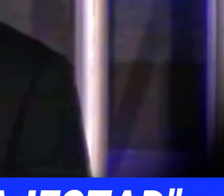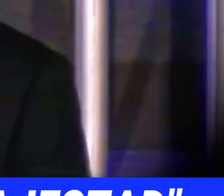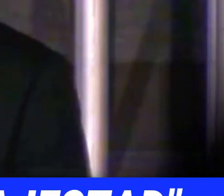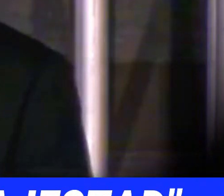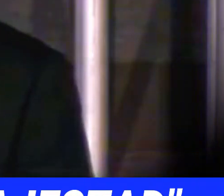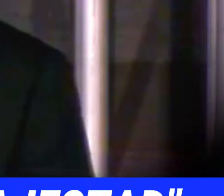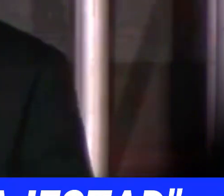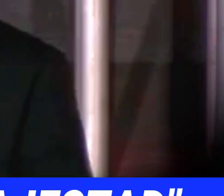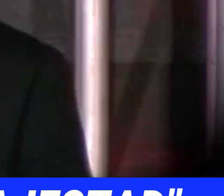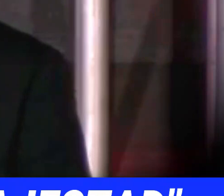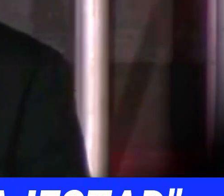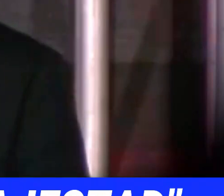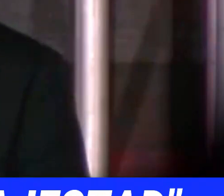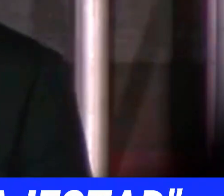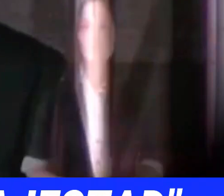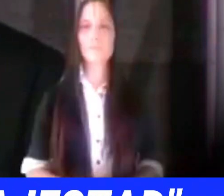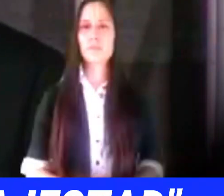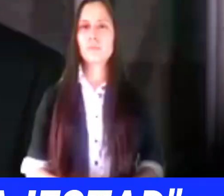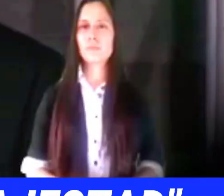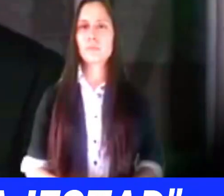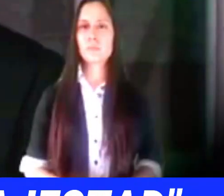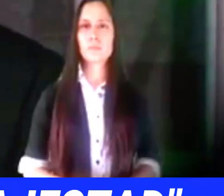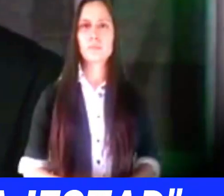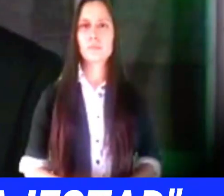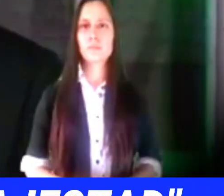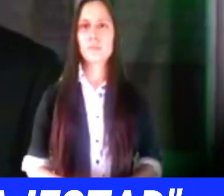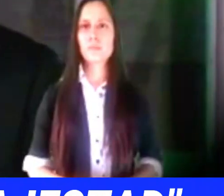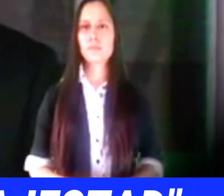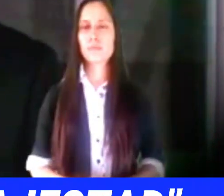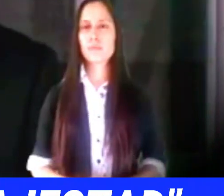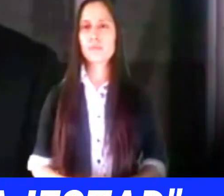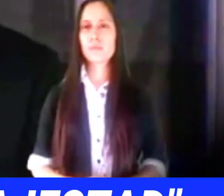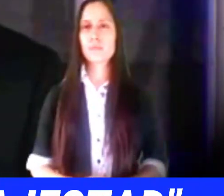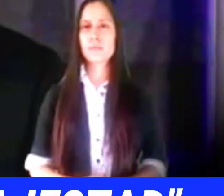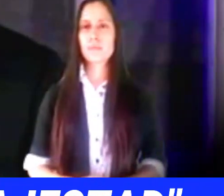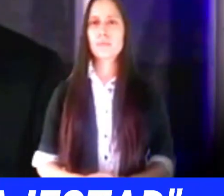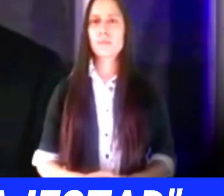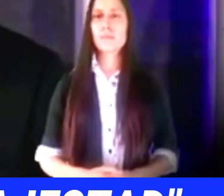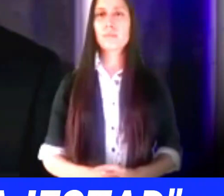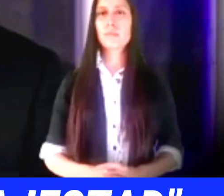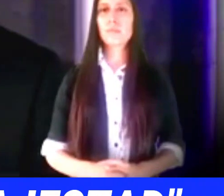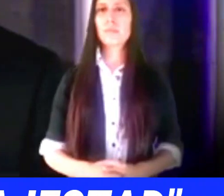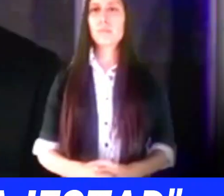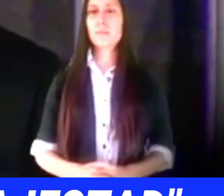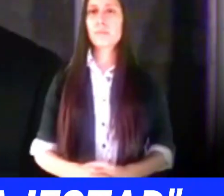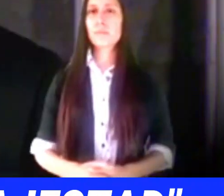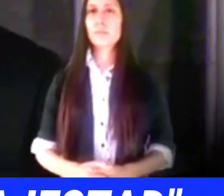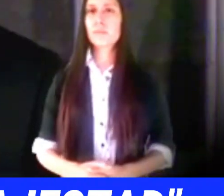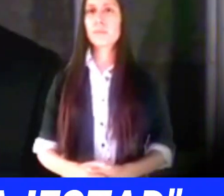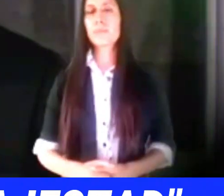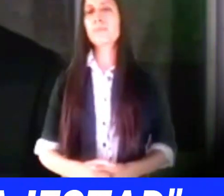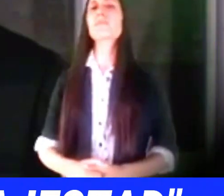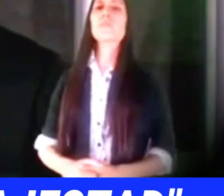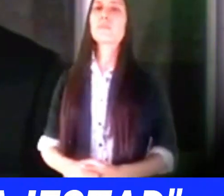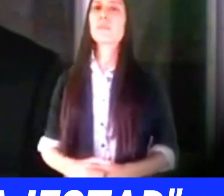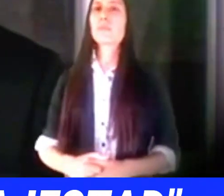vistió. Pero no solo eso, fue a una notaría y a través de un documento legal, escúcheme